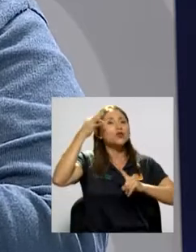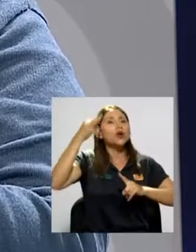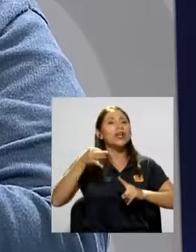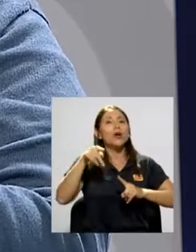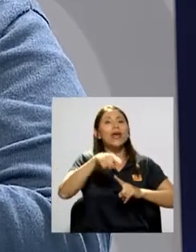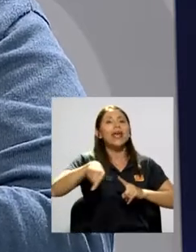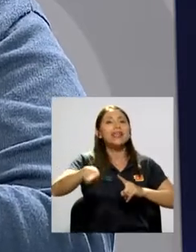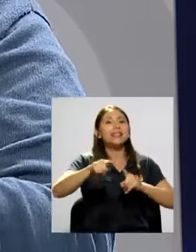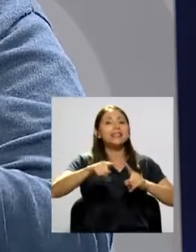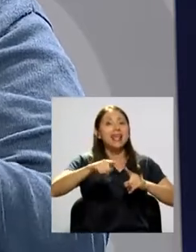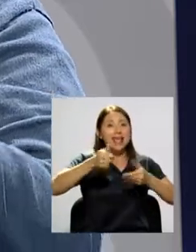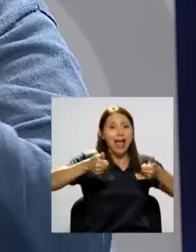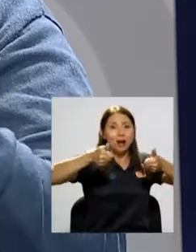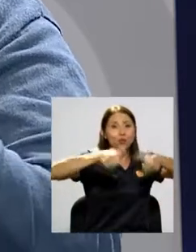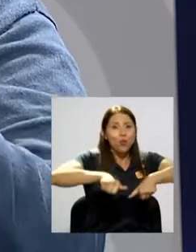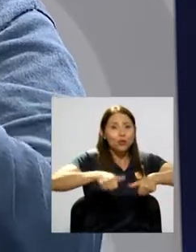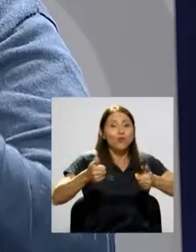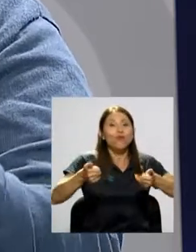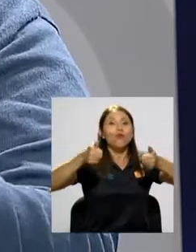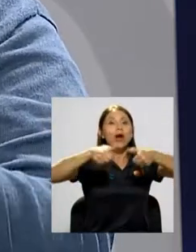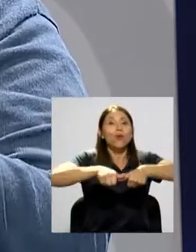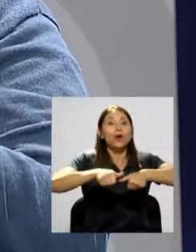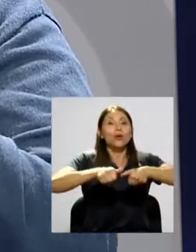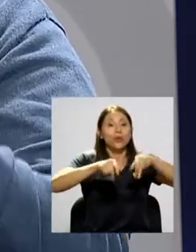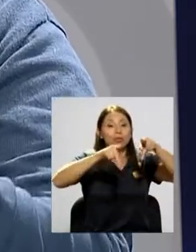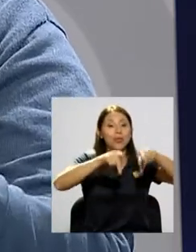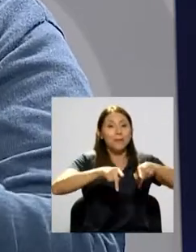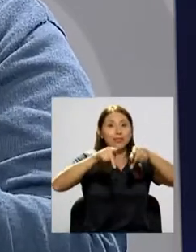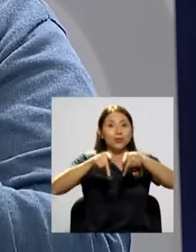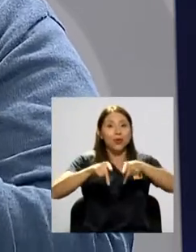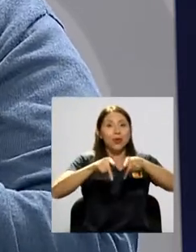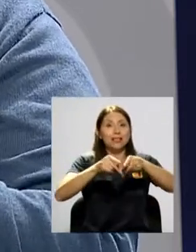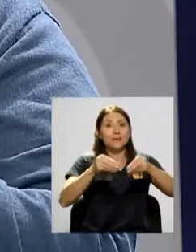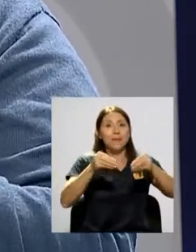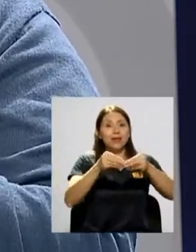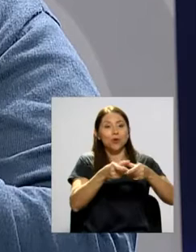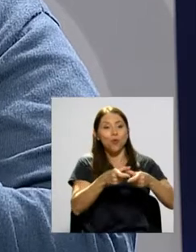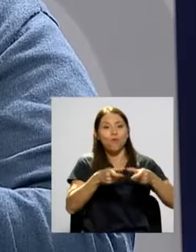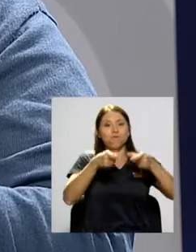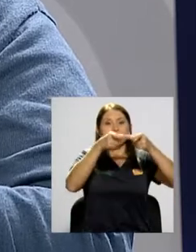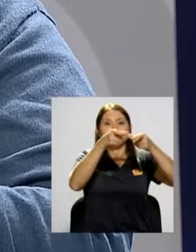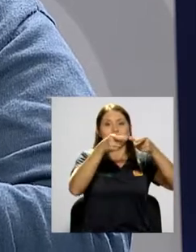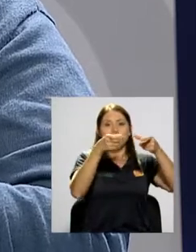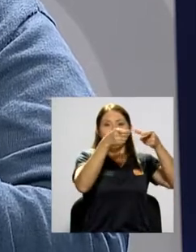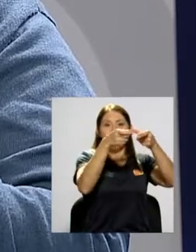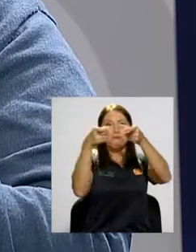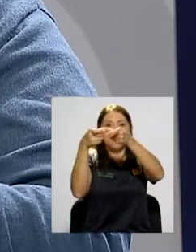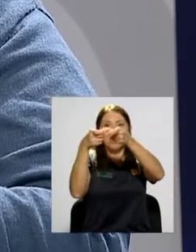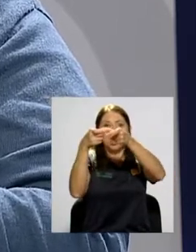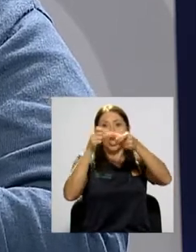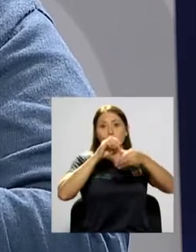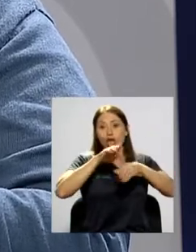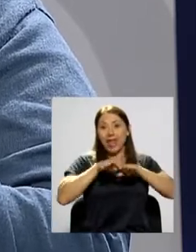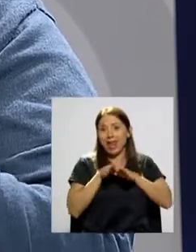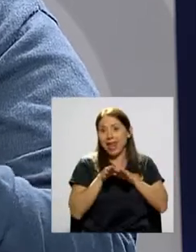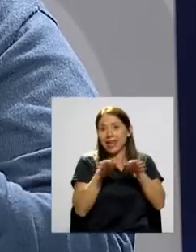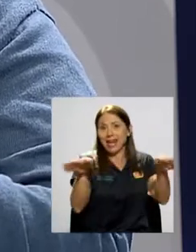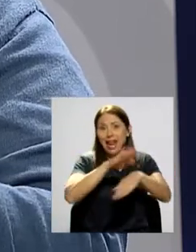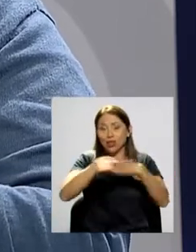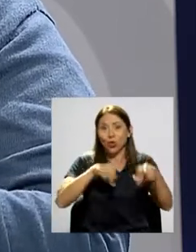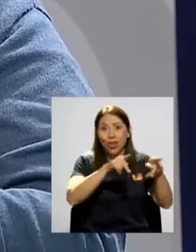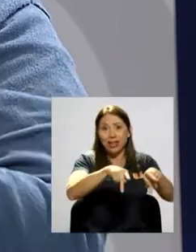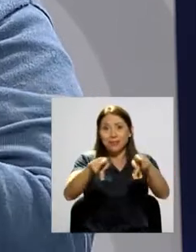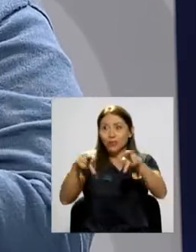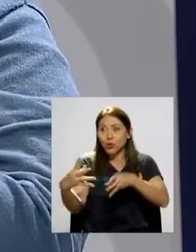¿verdad? Que no incorporó a la totalidad de las ciudadanías